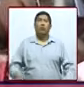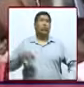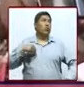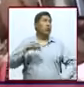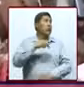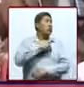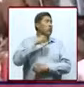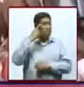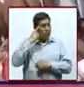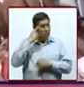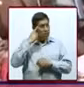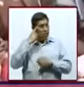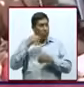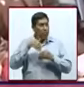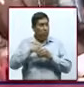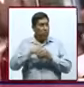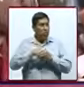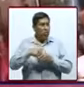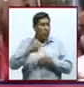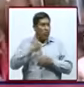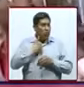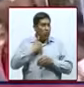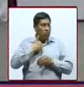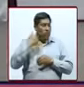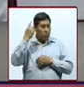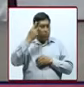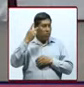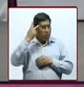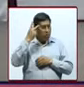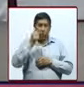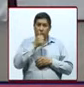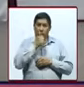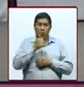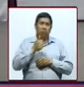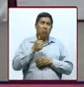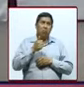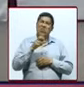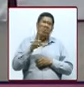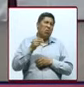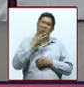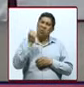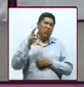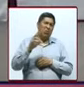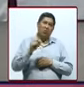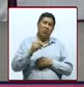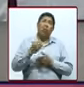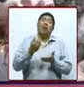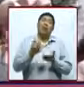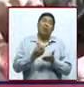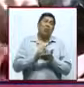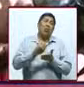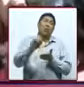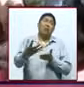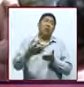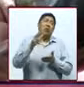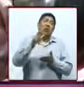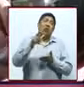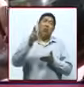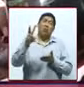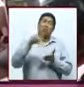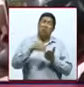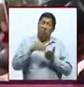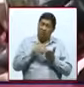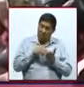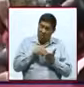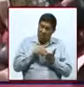Nosotros creemos que las primarias no se deben hacer. Vamos a gastar 32 millones de bolivianos que no